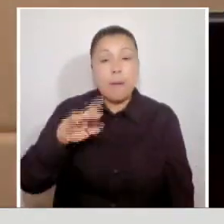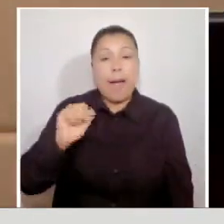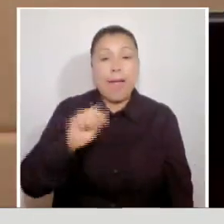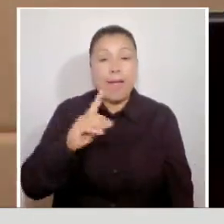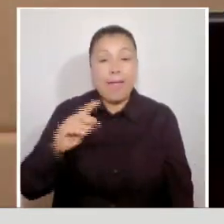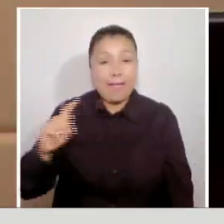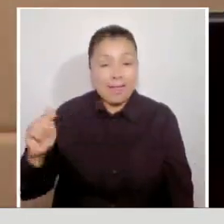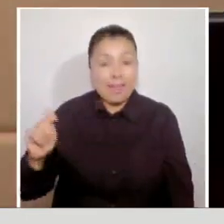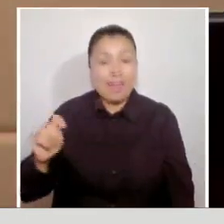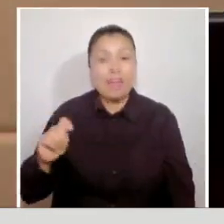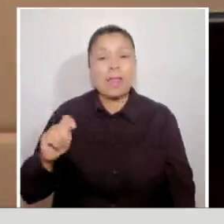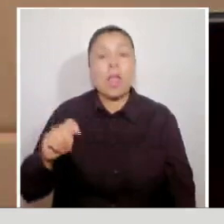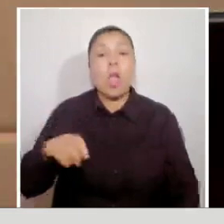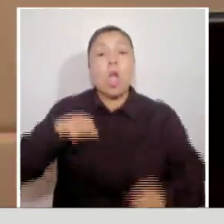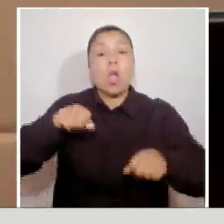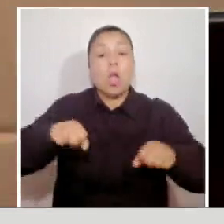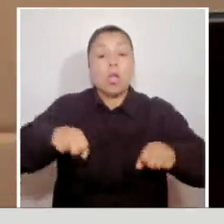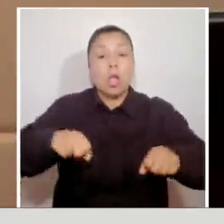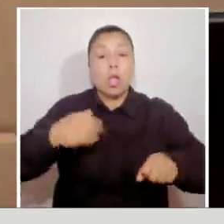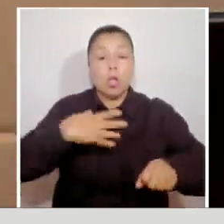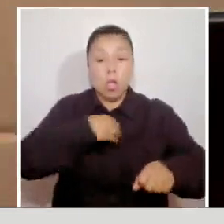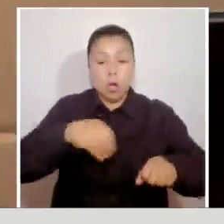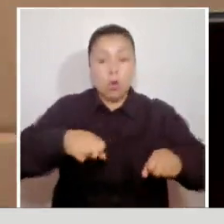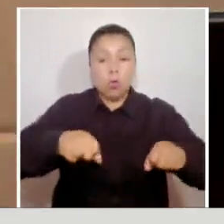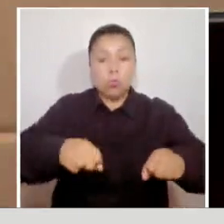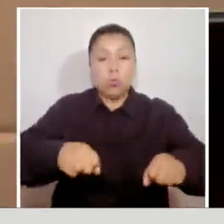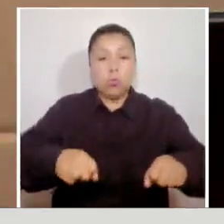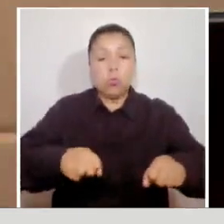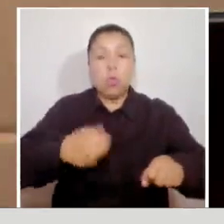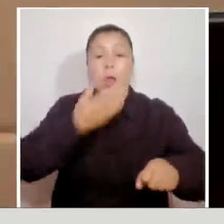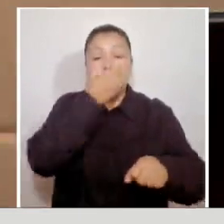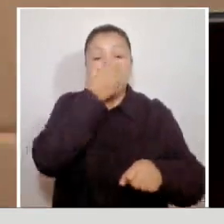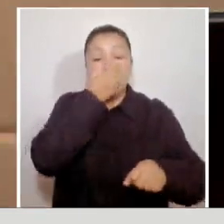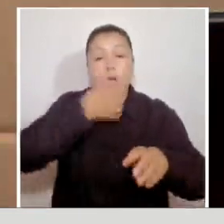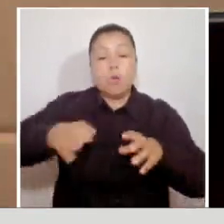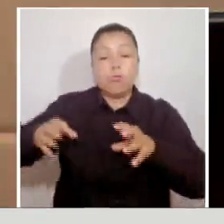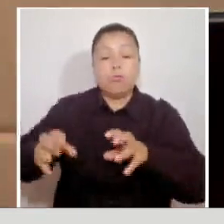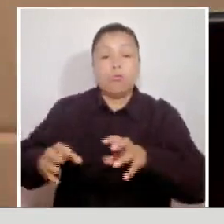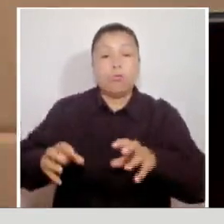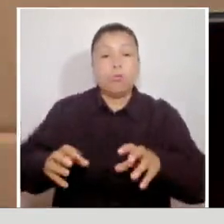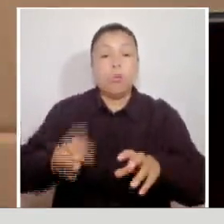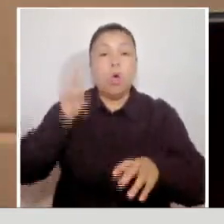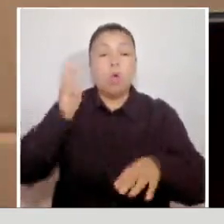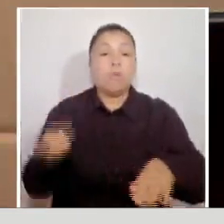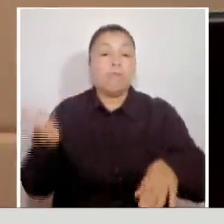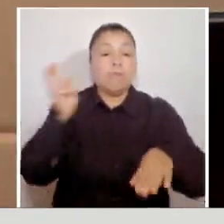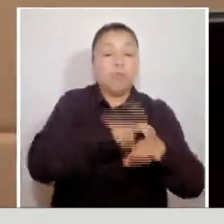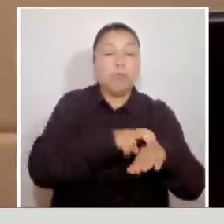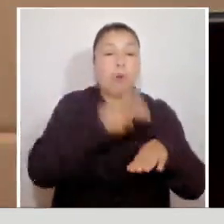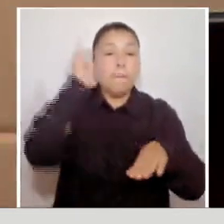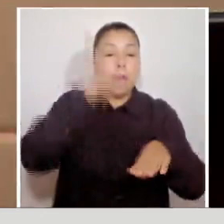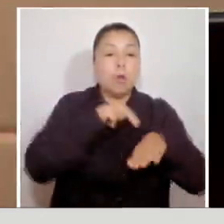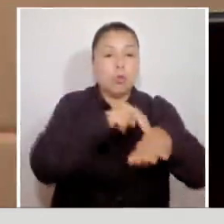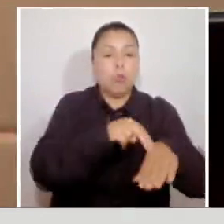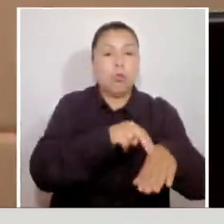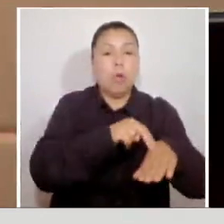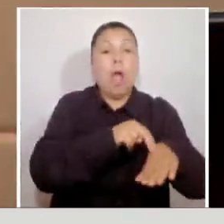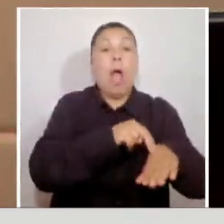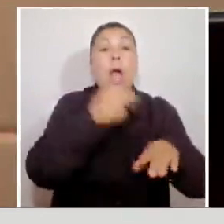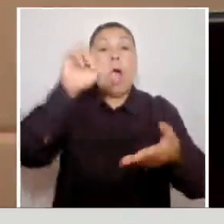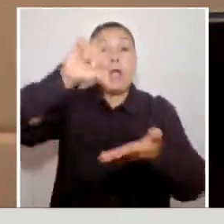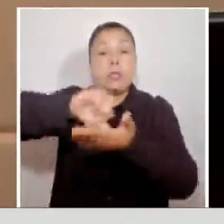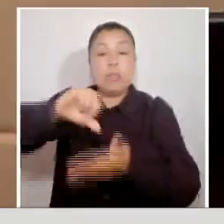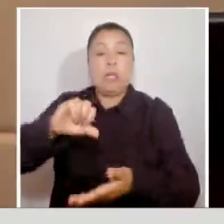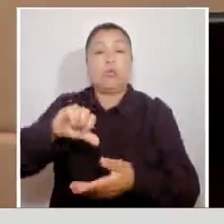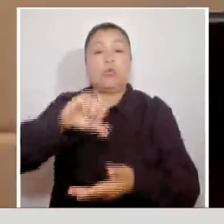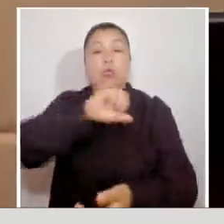con su silla de rueda con su balón de oxígeno subirse en una micro ir hasta el centro llegar a